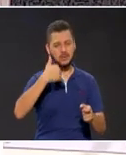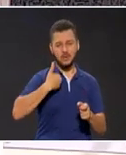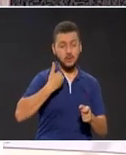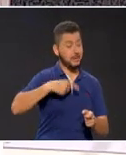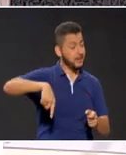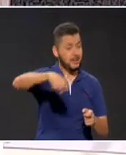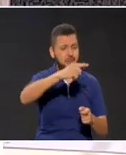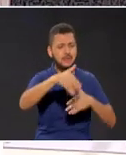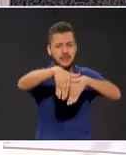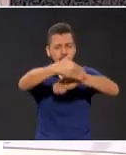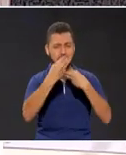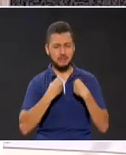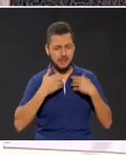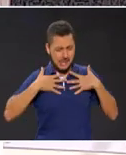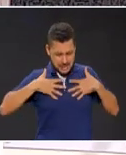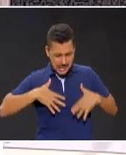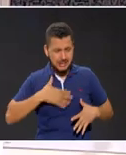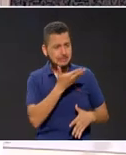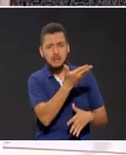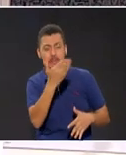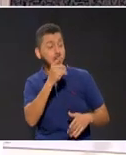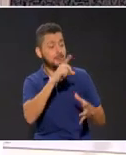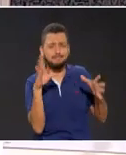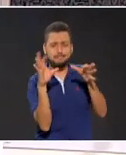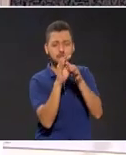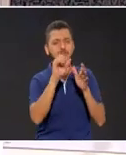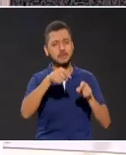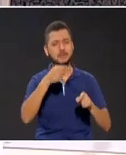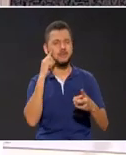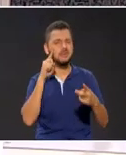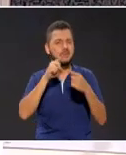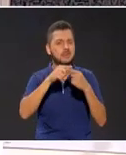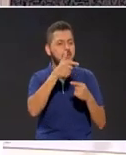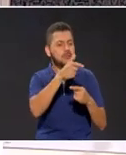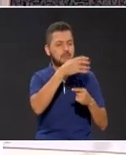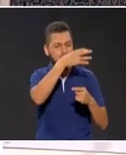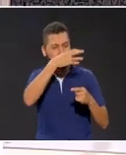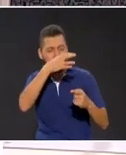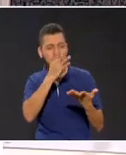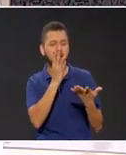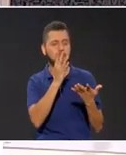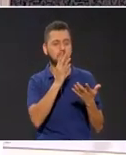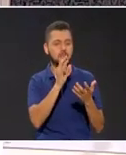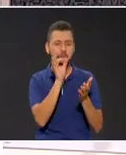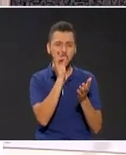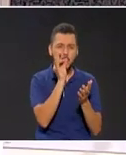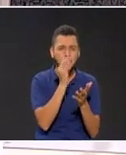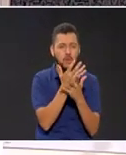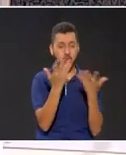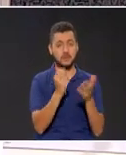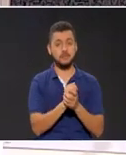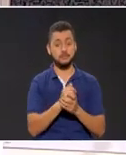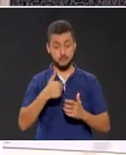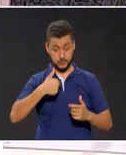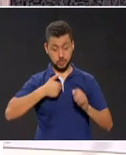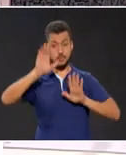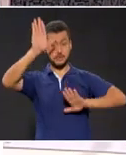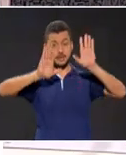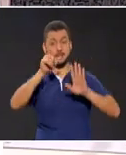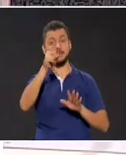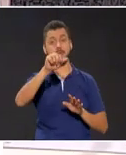eso he venido diciendo en mi propuesta de seguridad que voy a confrontar y a quitarles a las bandas